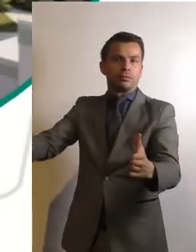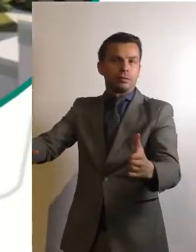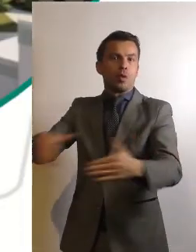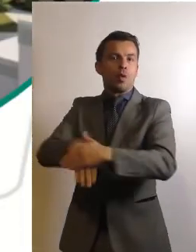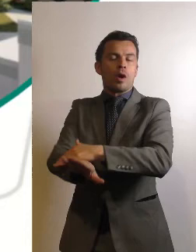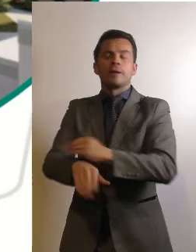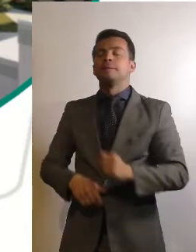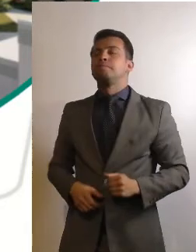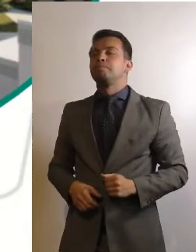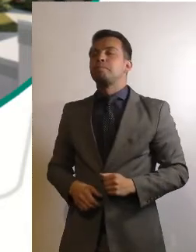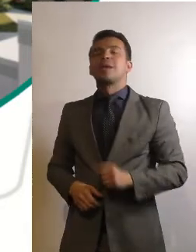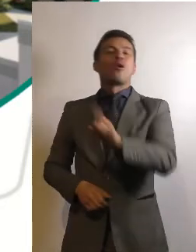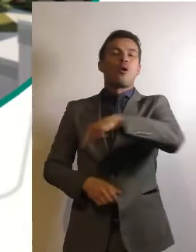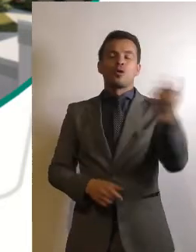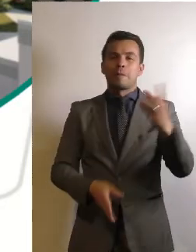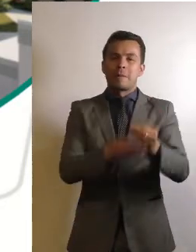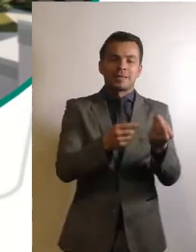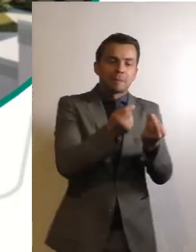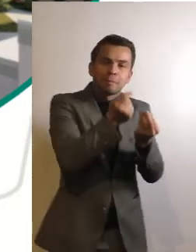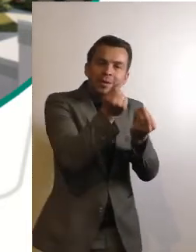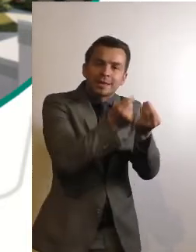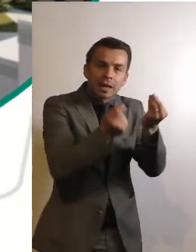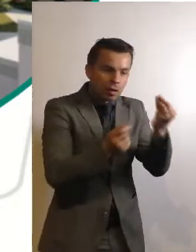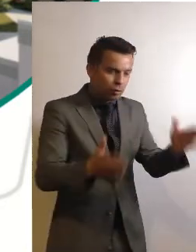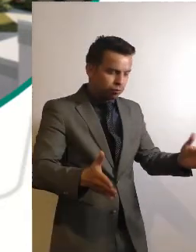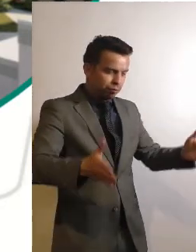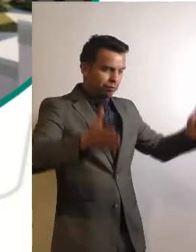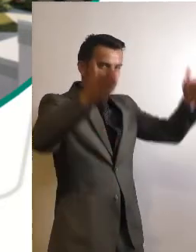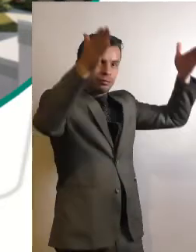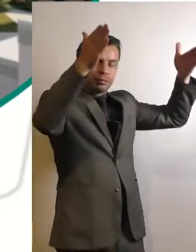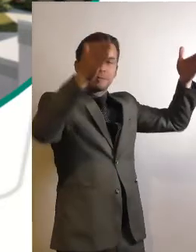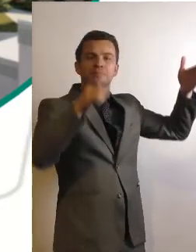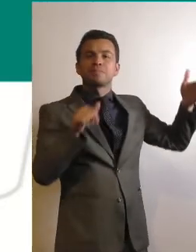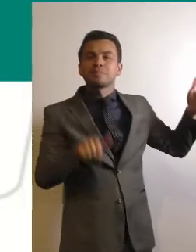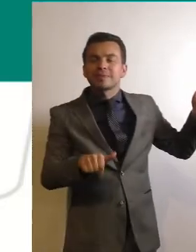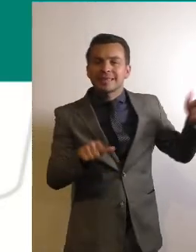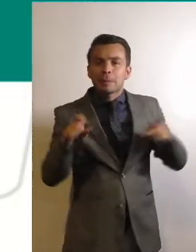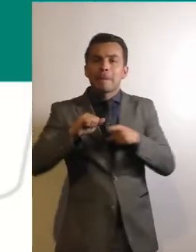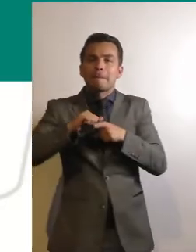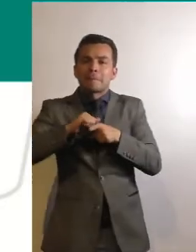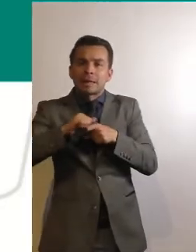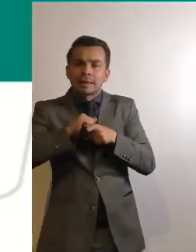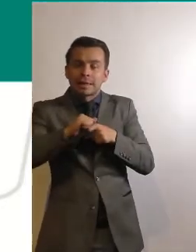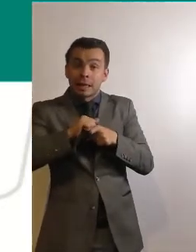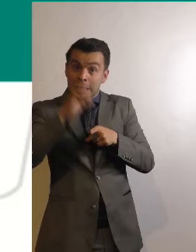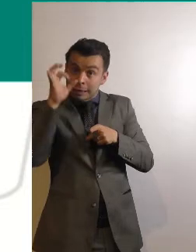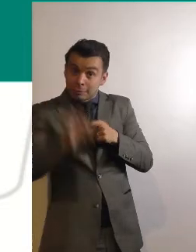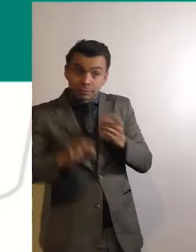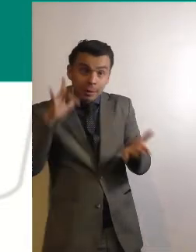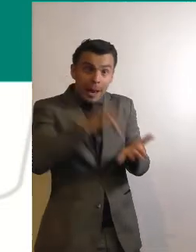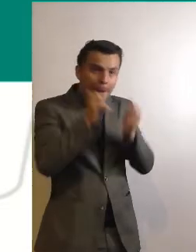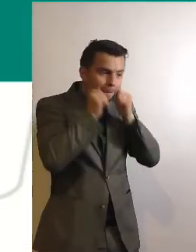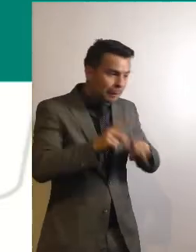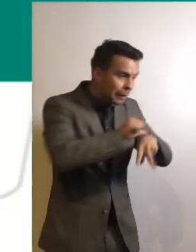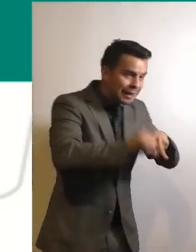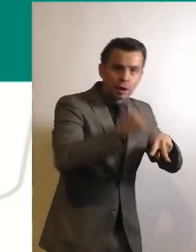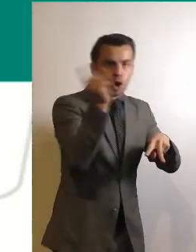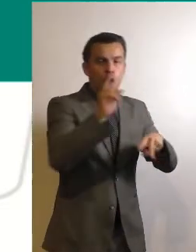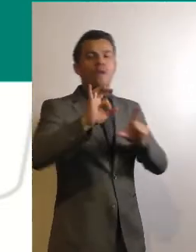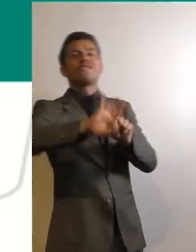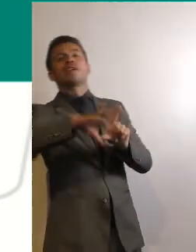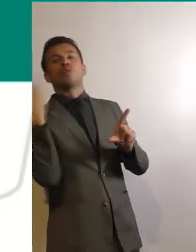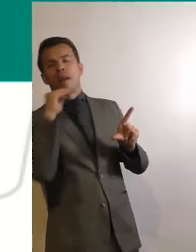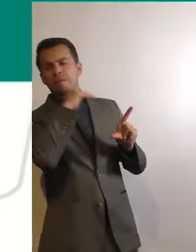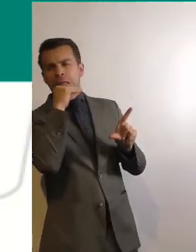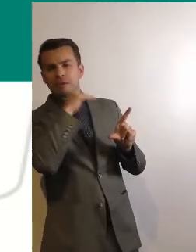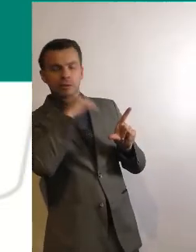el diseño del centro de simulación hospitalaria, el cual va a iniciar prontamente,